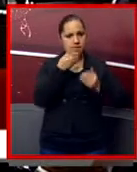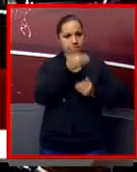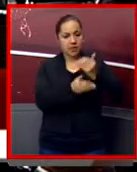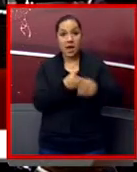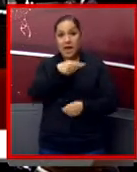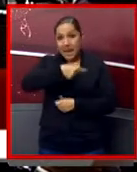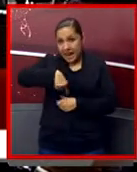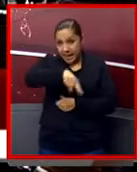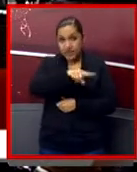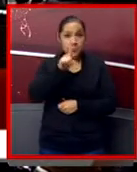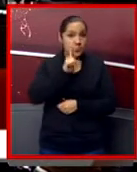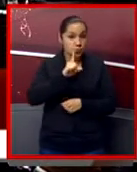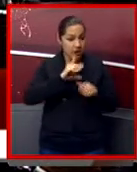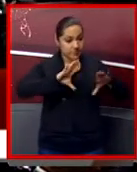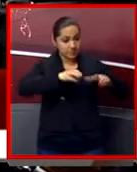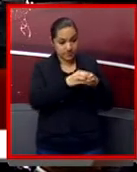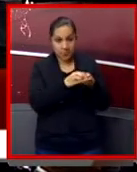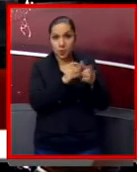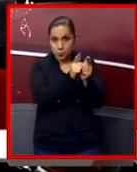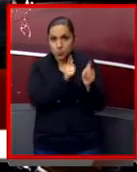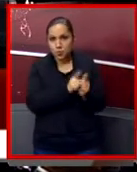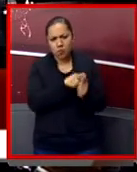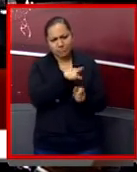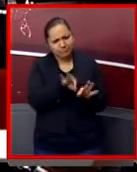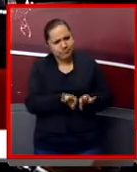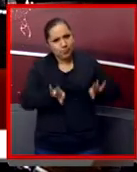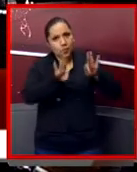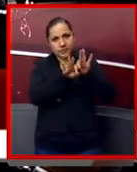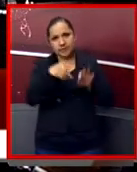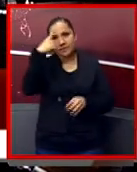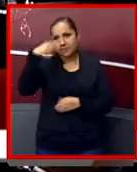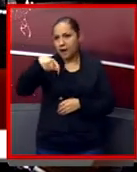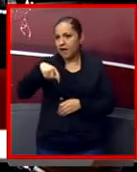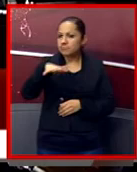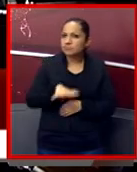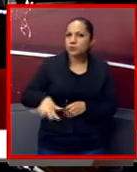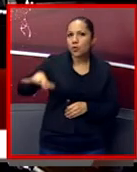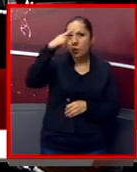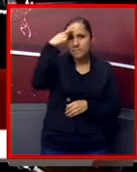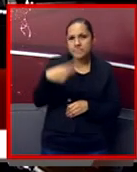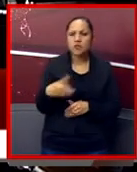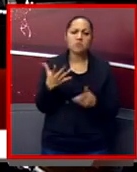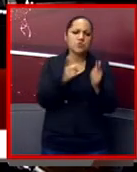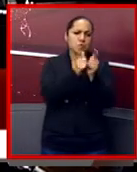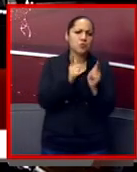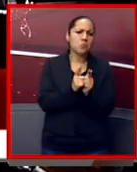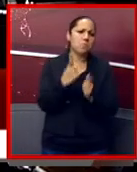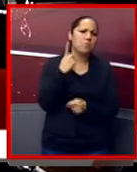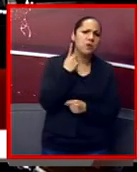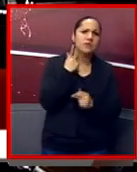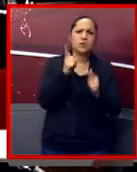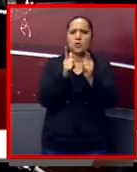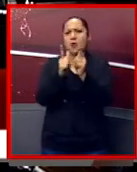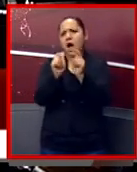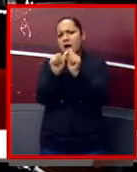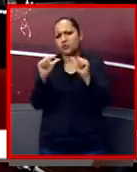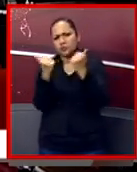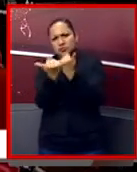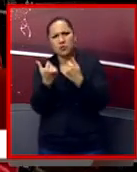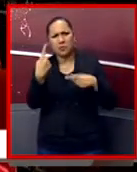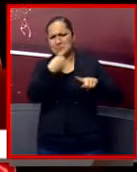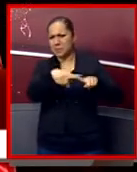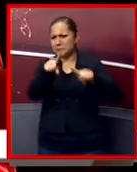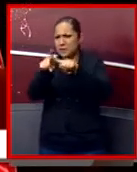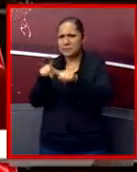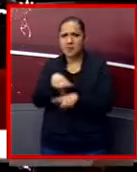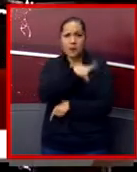de la democratización del país, tanto en el espacio público como en el privado, en la sociedad civil y en los partidos políticos.